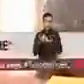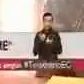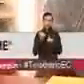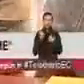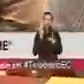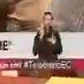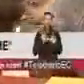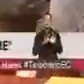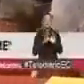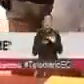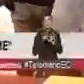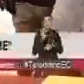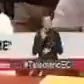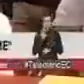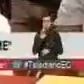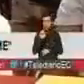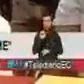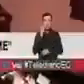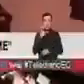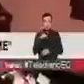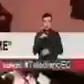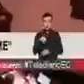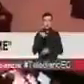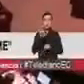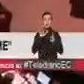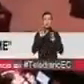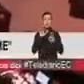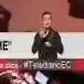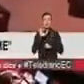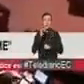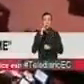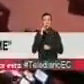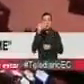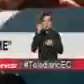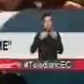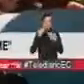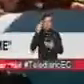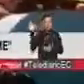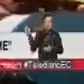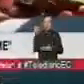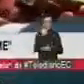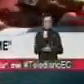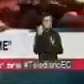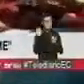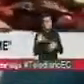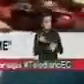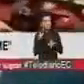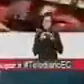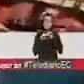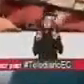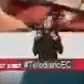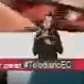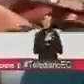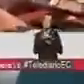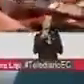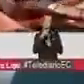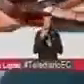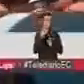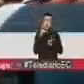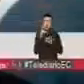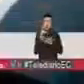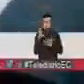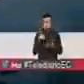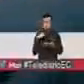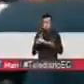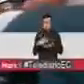Ciudadana convocó a Tuárez para el miércoles 3 de julio. Se analiza un pedido de juicio político. Lo pueden hacer. Si quieren mi cabeza, allí